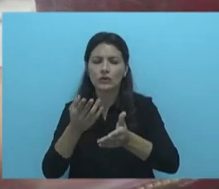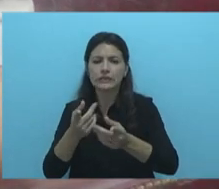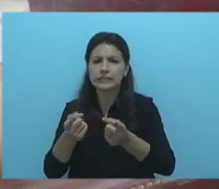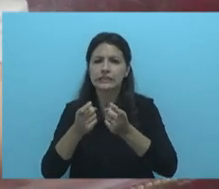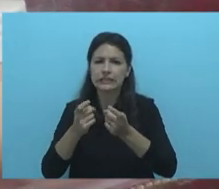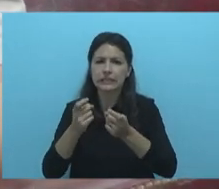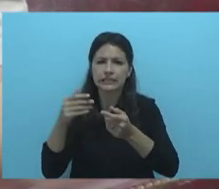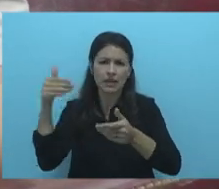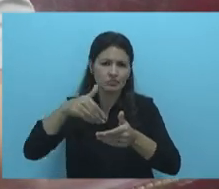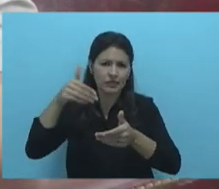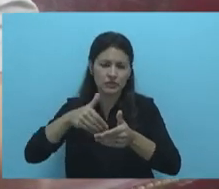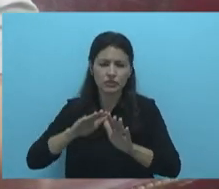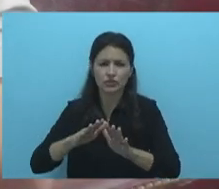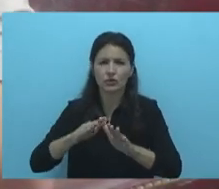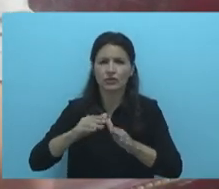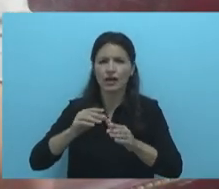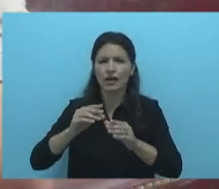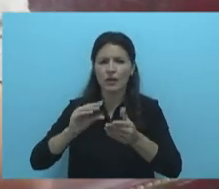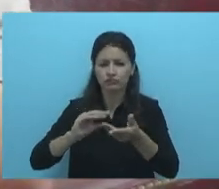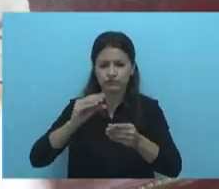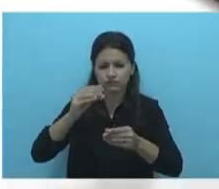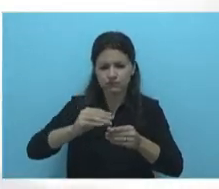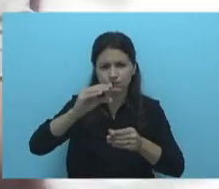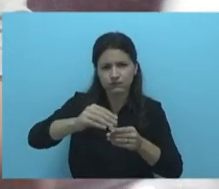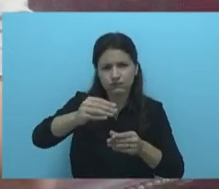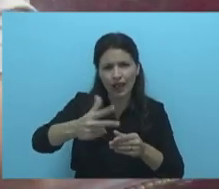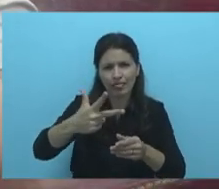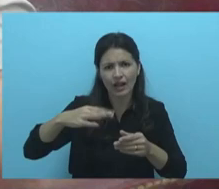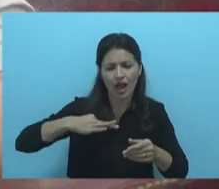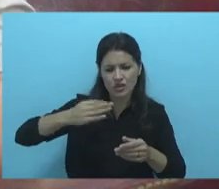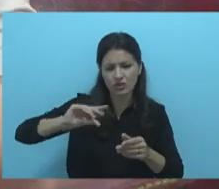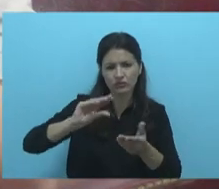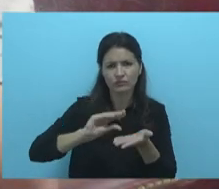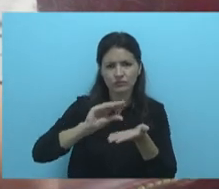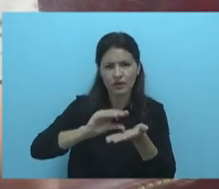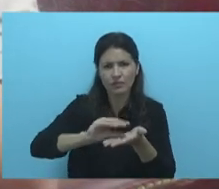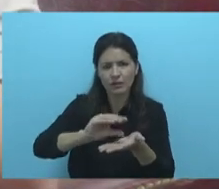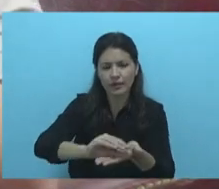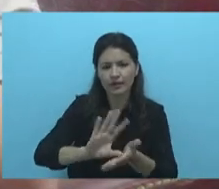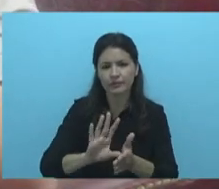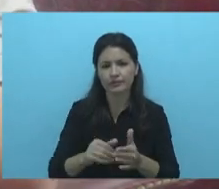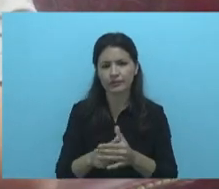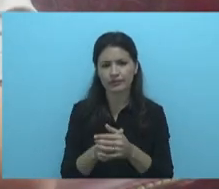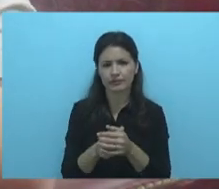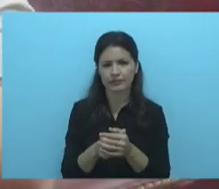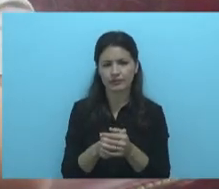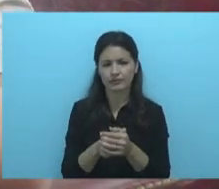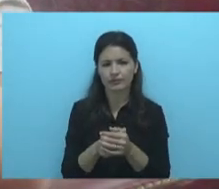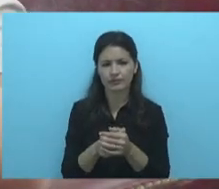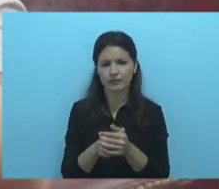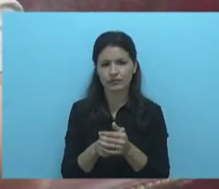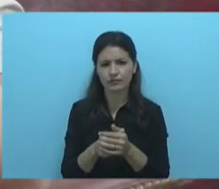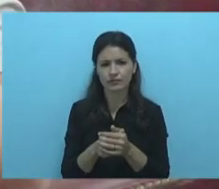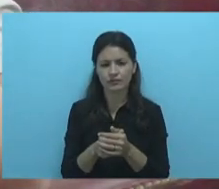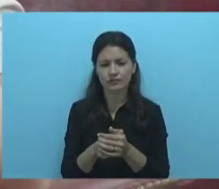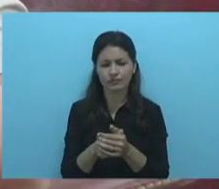y 40 y pico mil para el otro. Entonces, esa matriz en el fondo engaña a la sociedad, porque quien mirara el